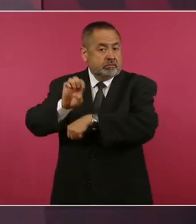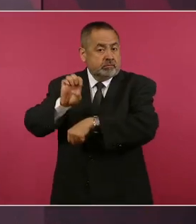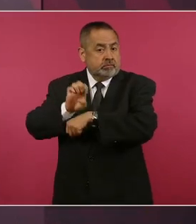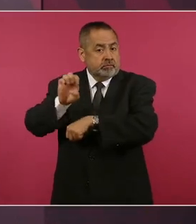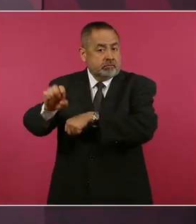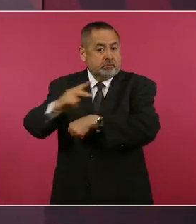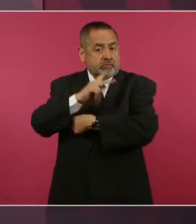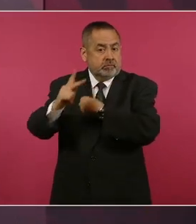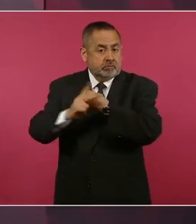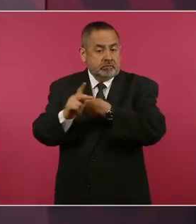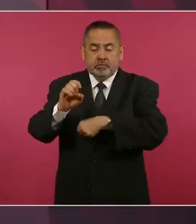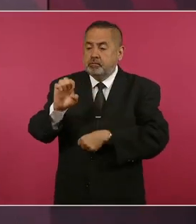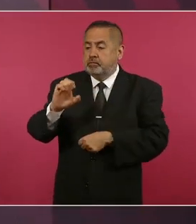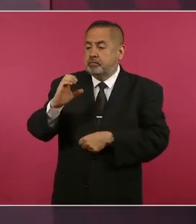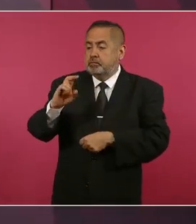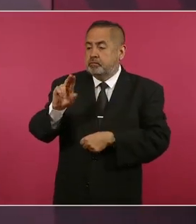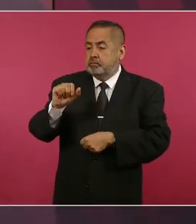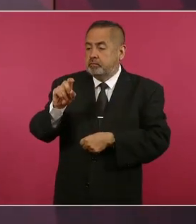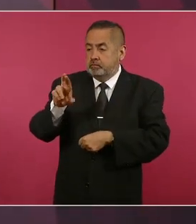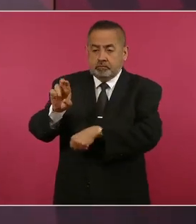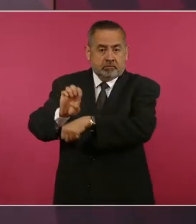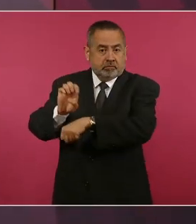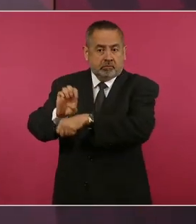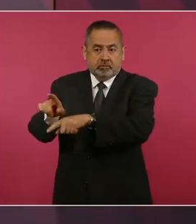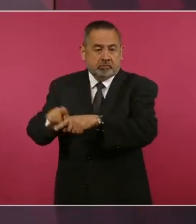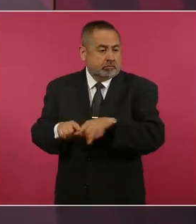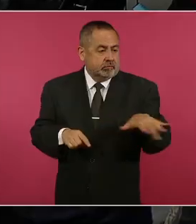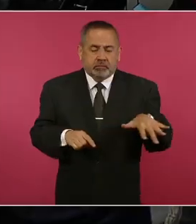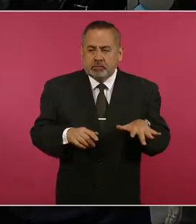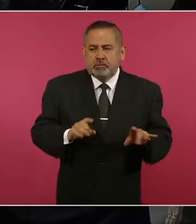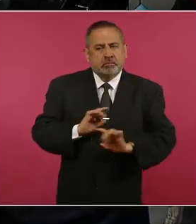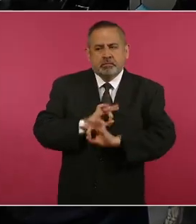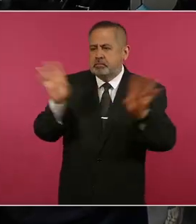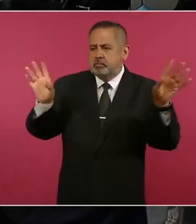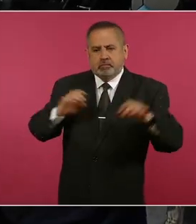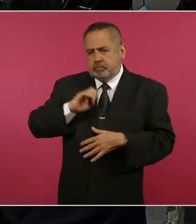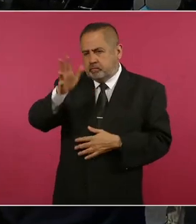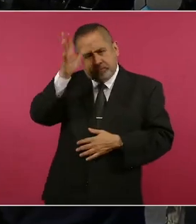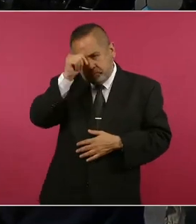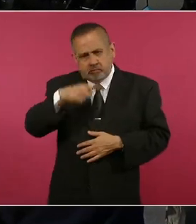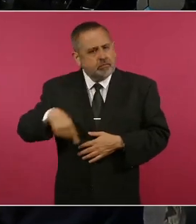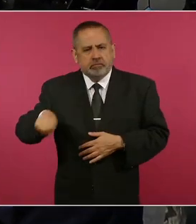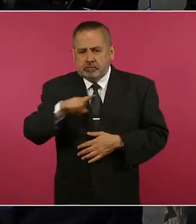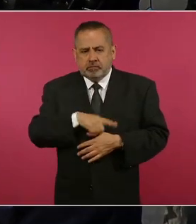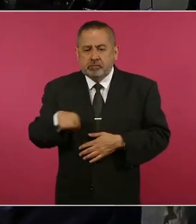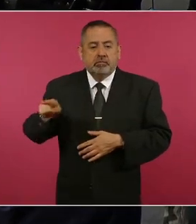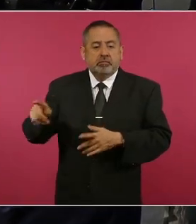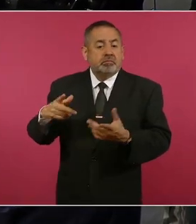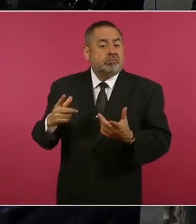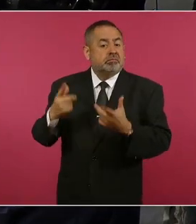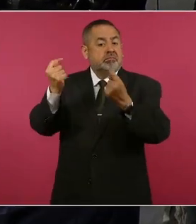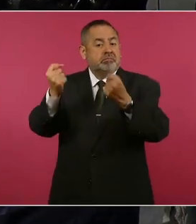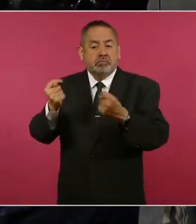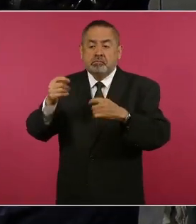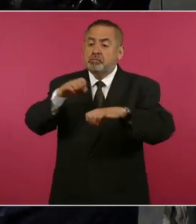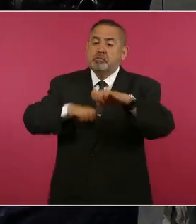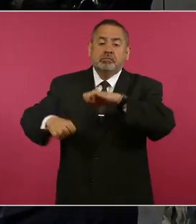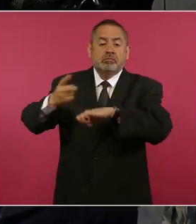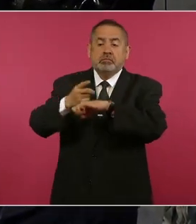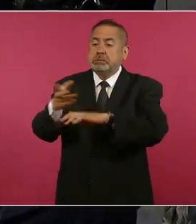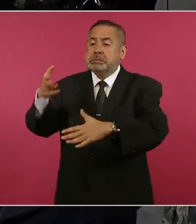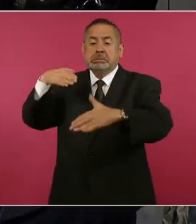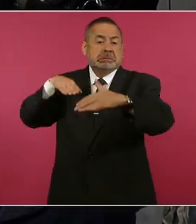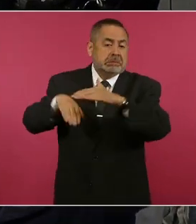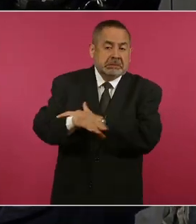la agresión, la toma, el asalto a nuestra embajada,